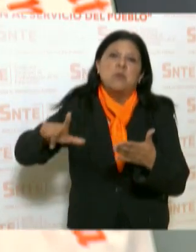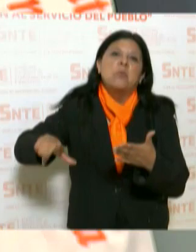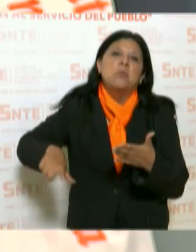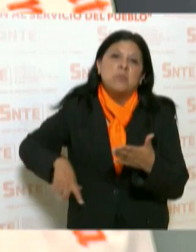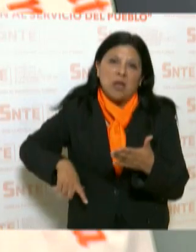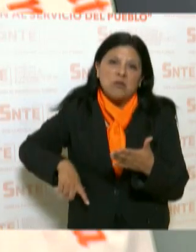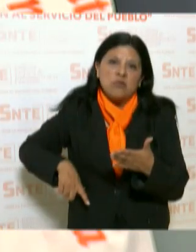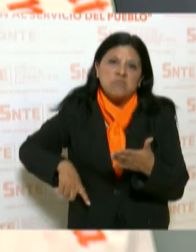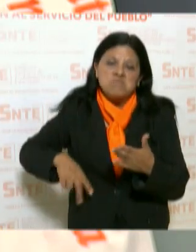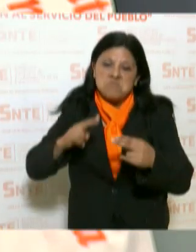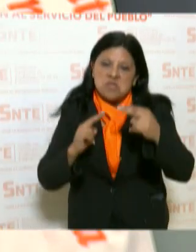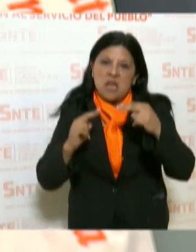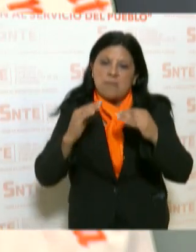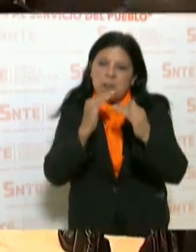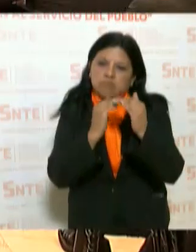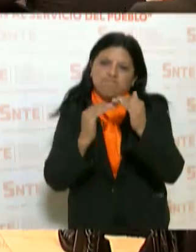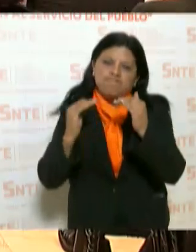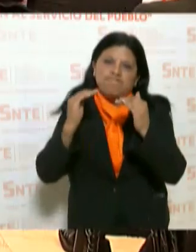medio superior.